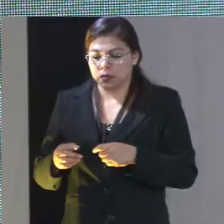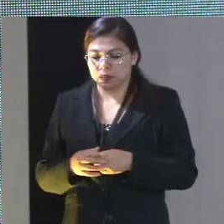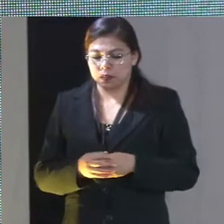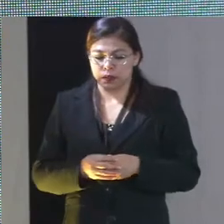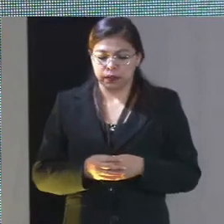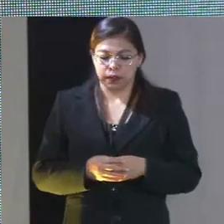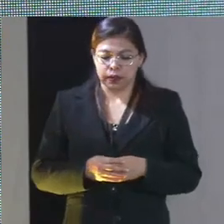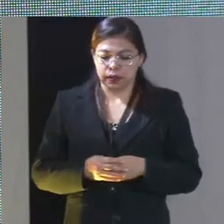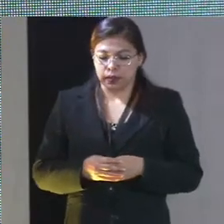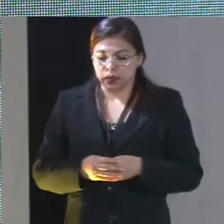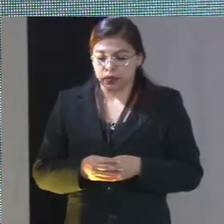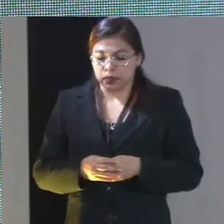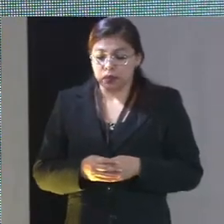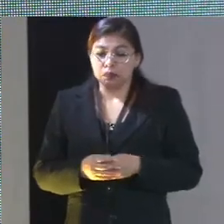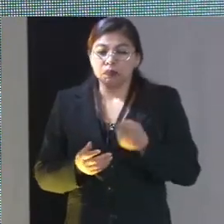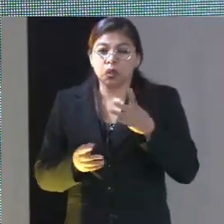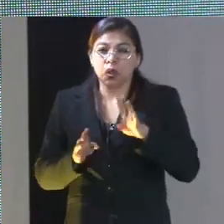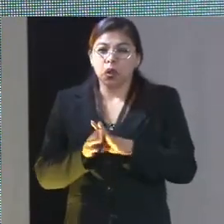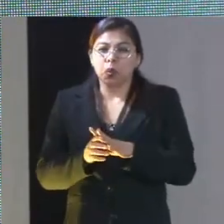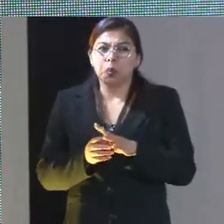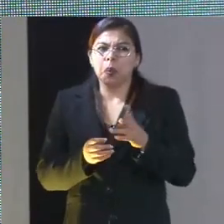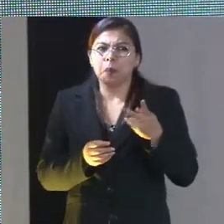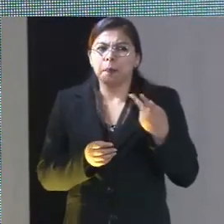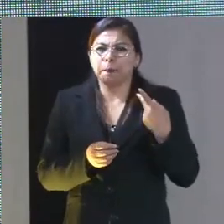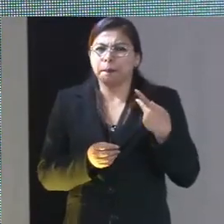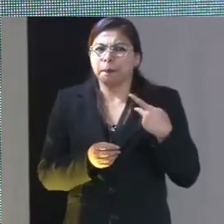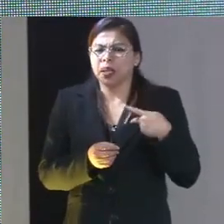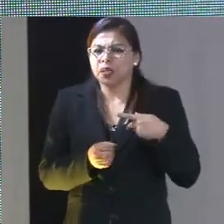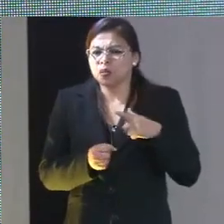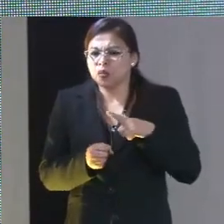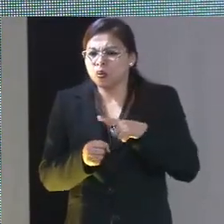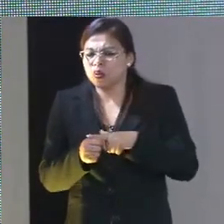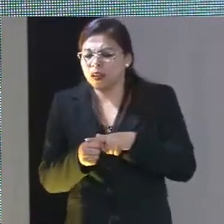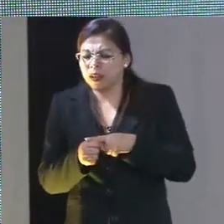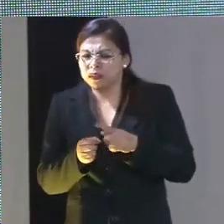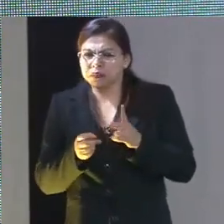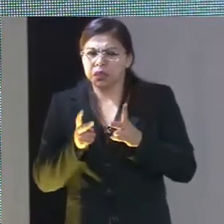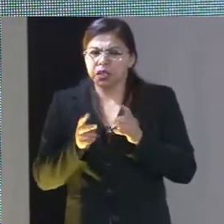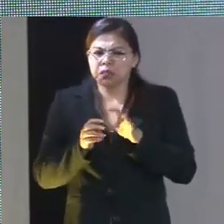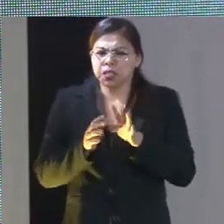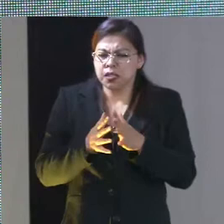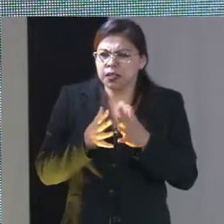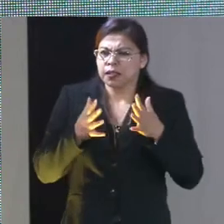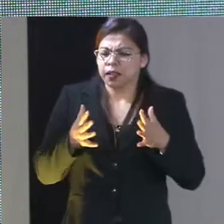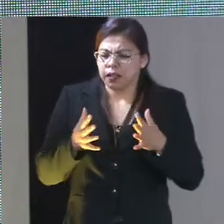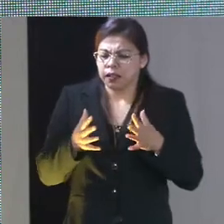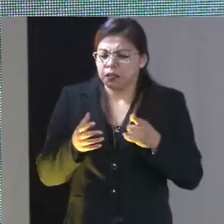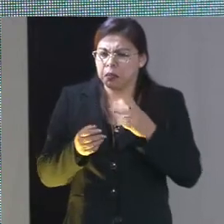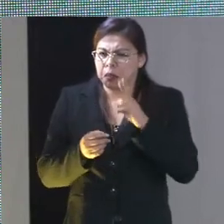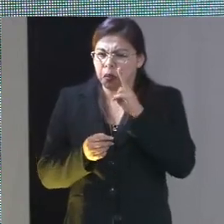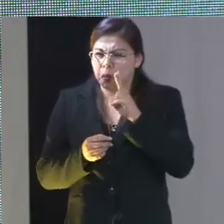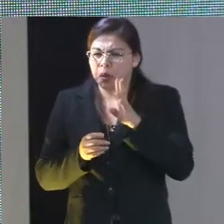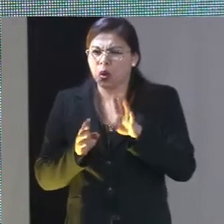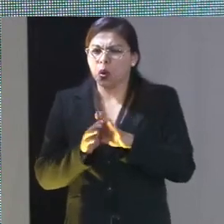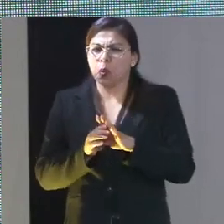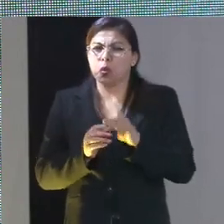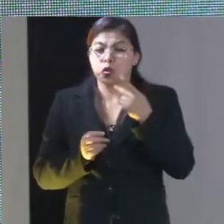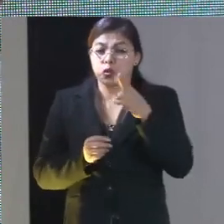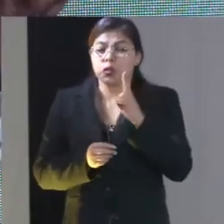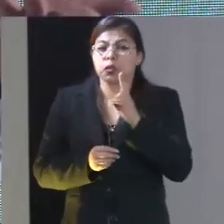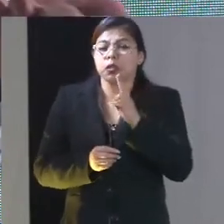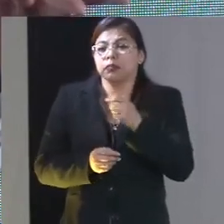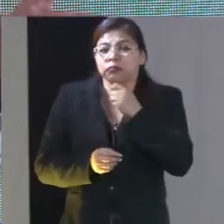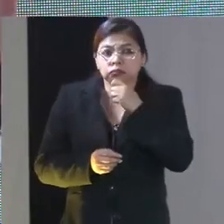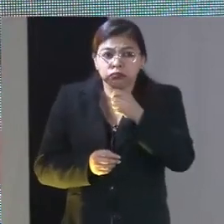fundamental. Relativa despersonalización que se agradece enormemente cuando dominen los medios de